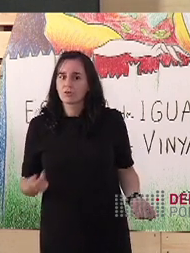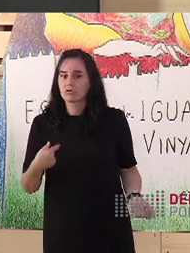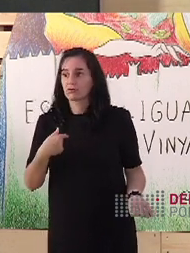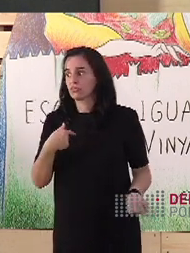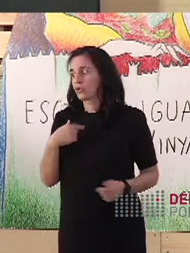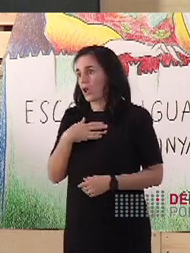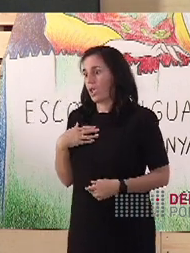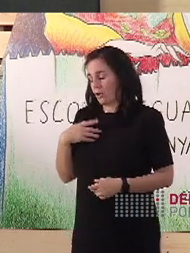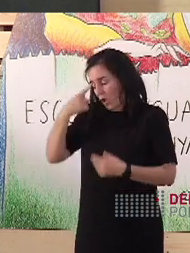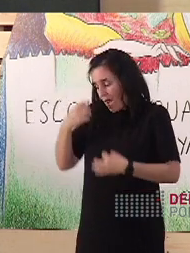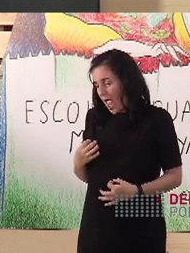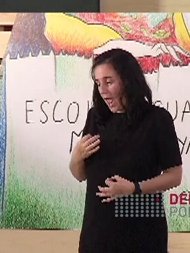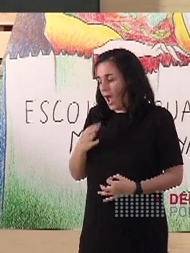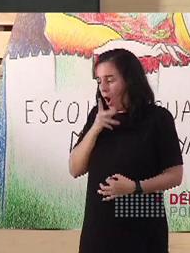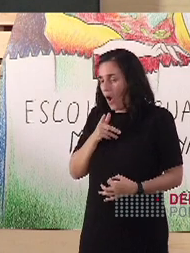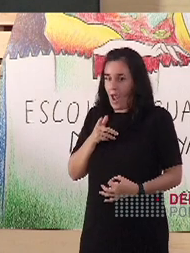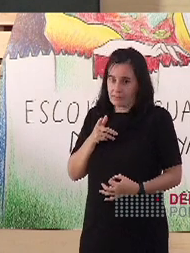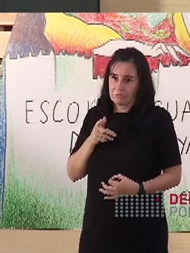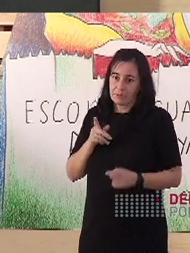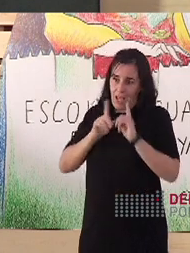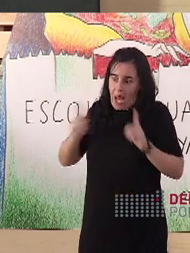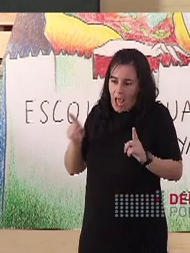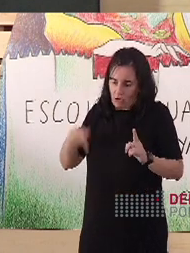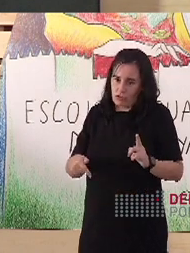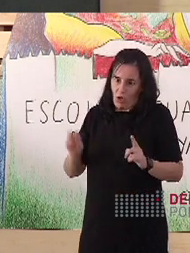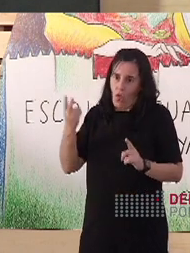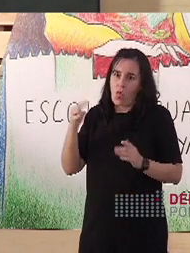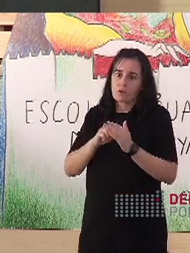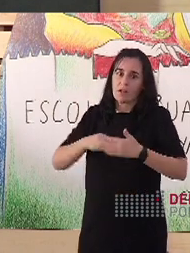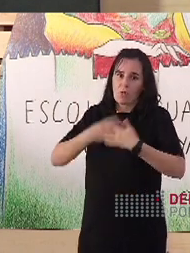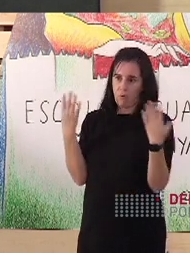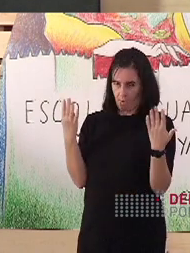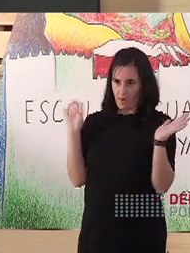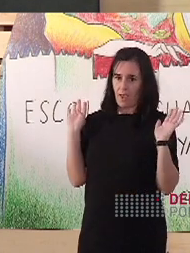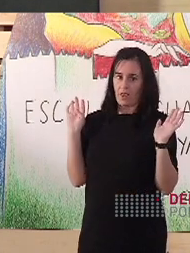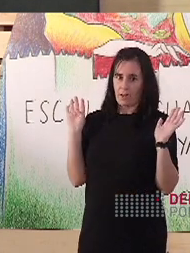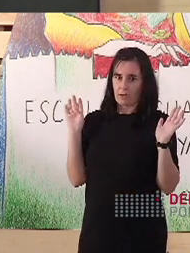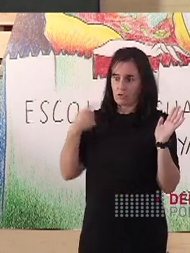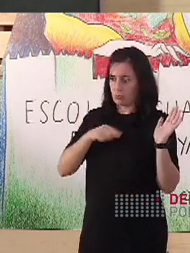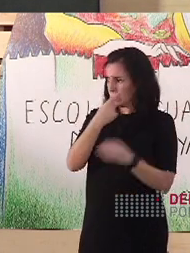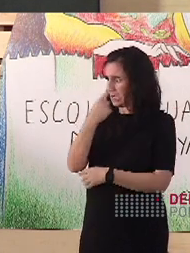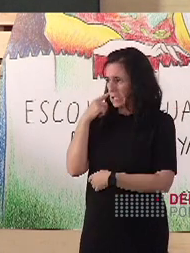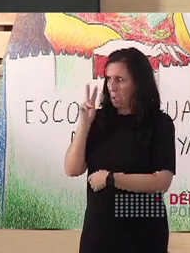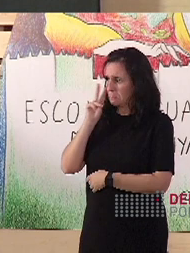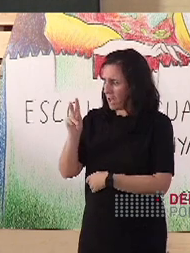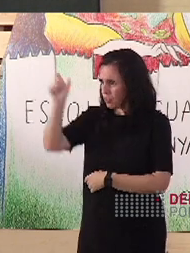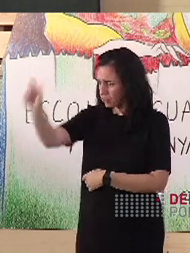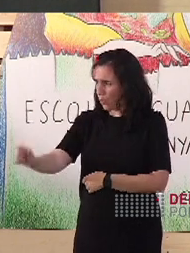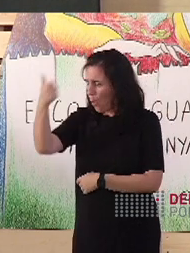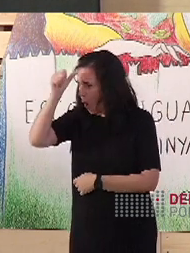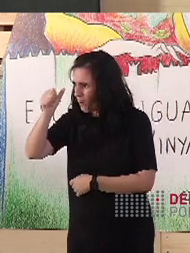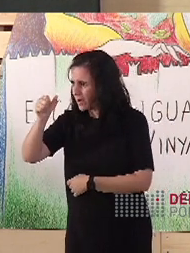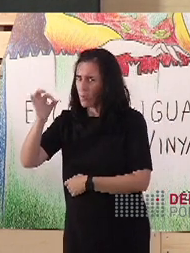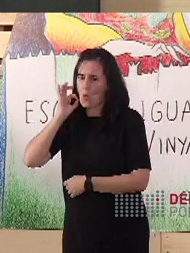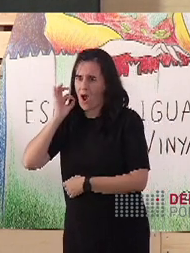que en el año en el que vivimos... Si somos testigos de que un hombre está arrastrando a una mujer atada y